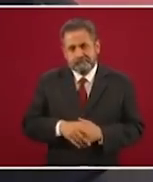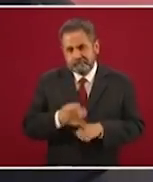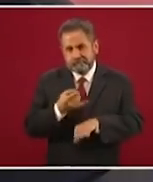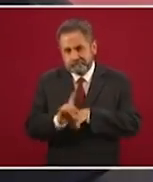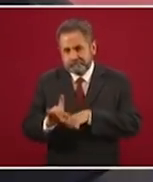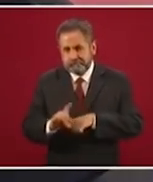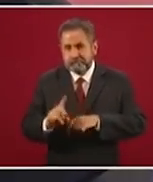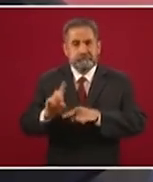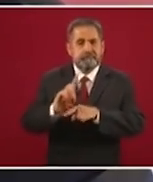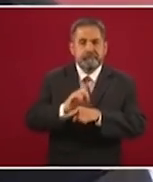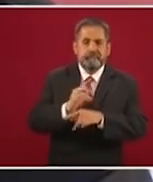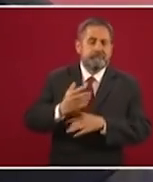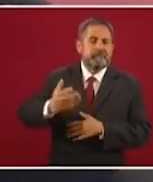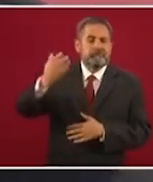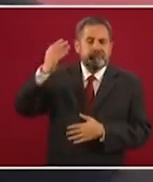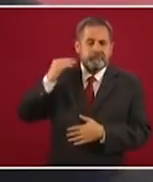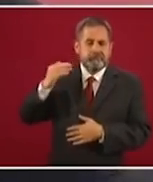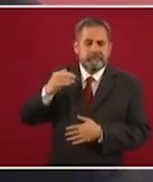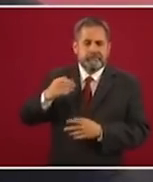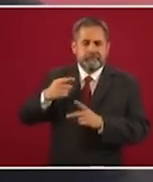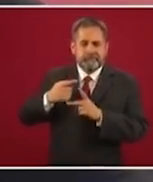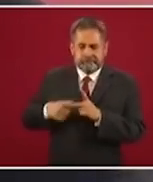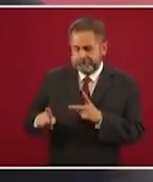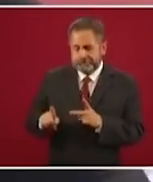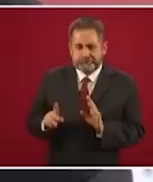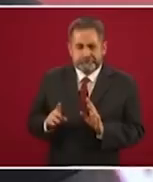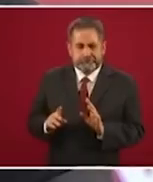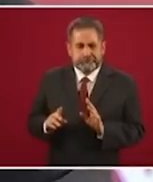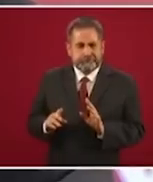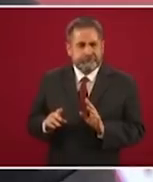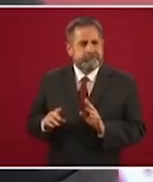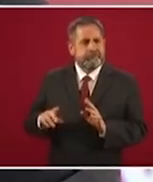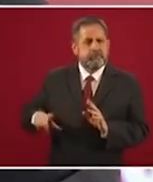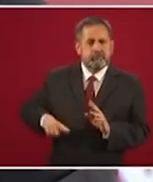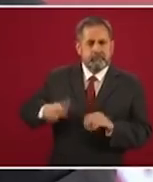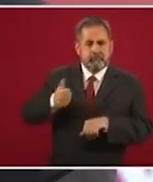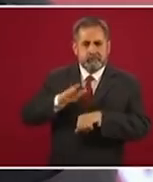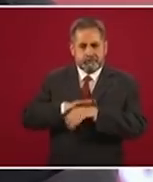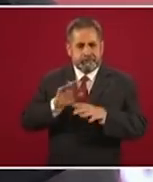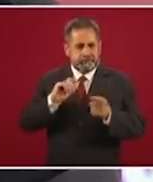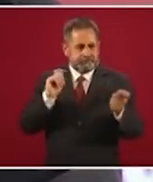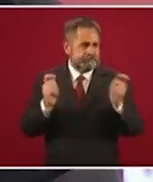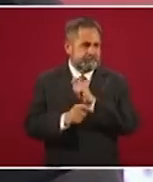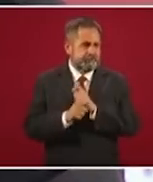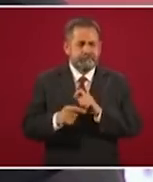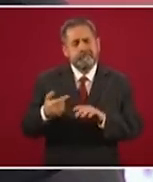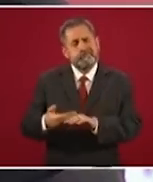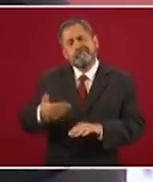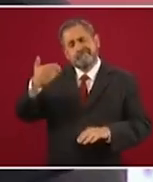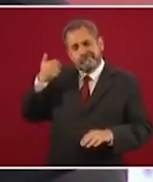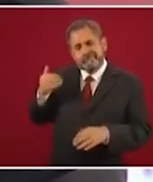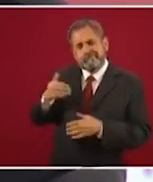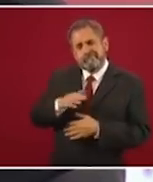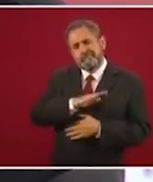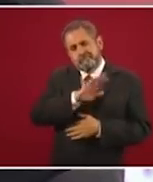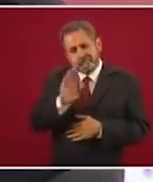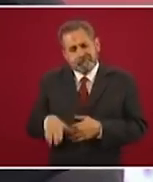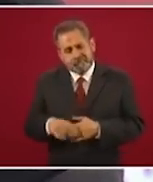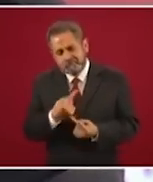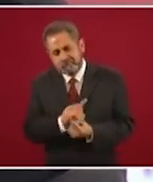principio, desde antes del inicio de esta, de este régimen de cambio, de transformación, una